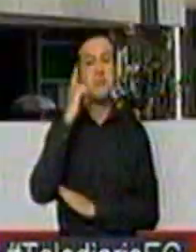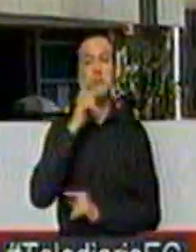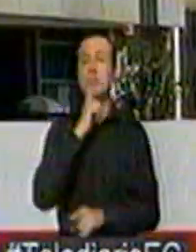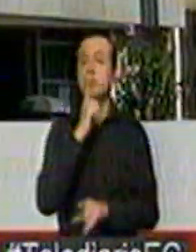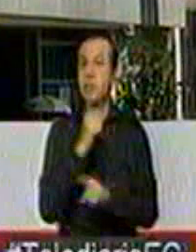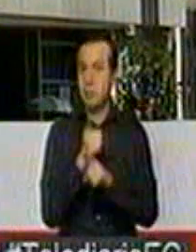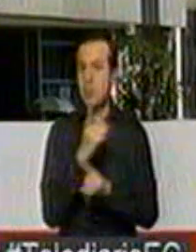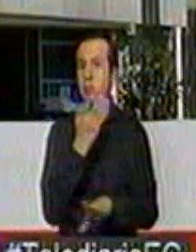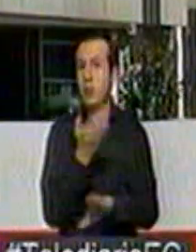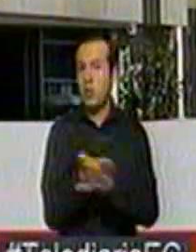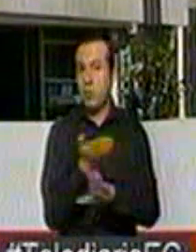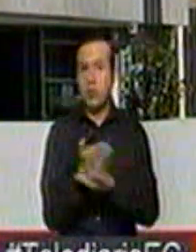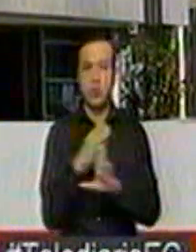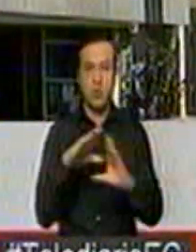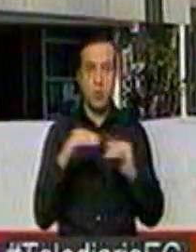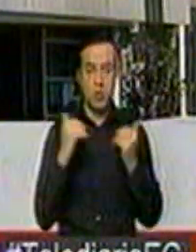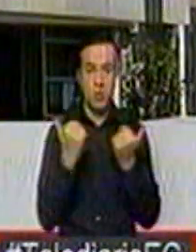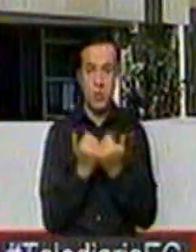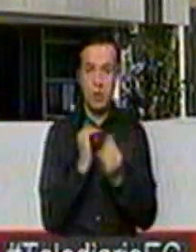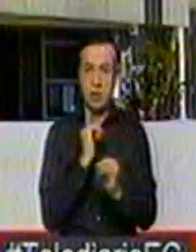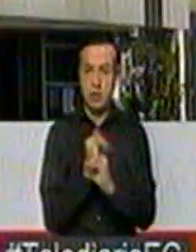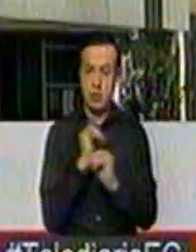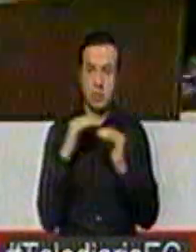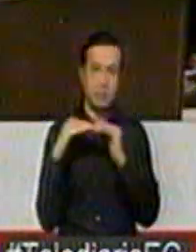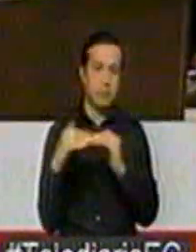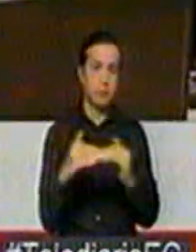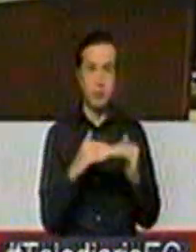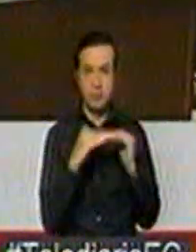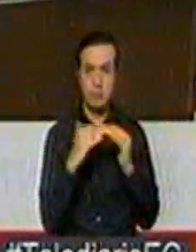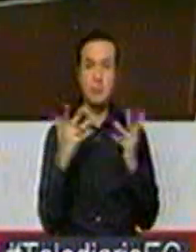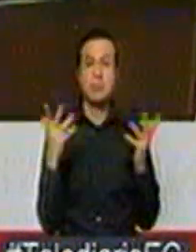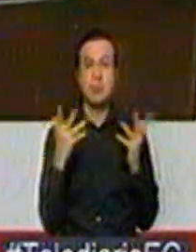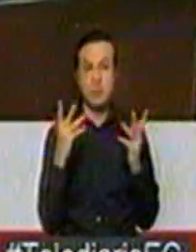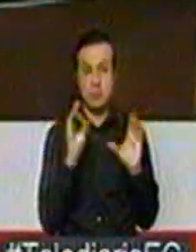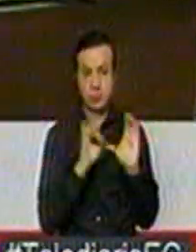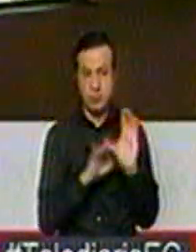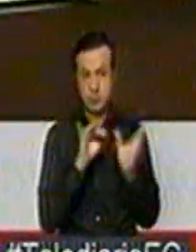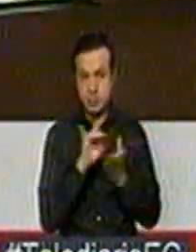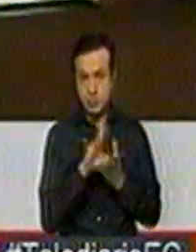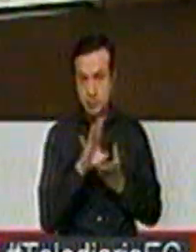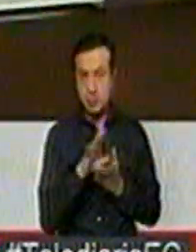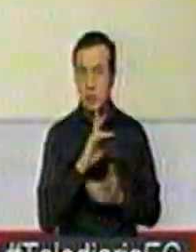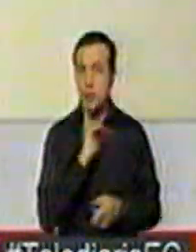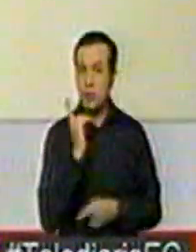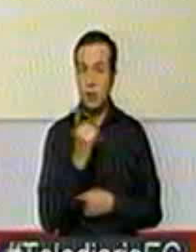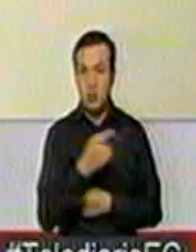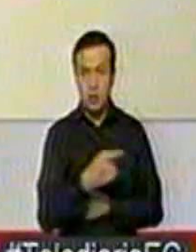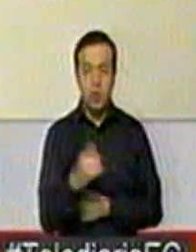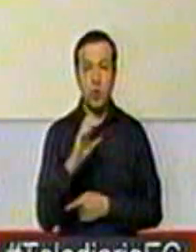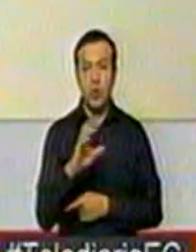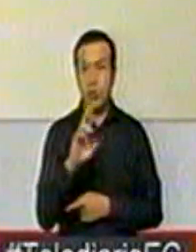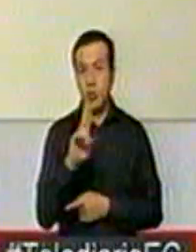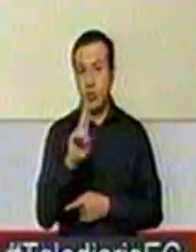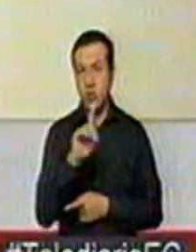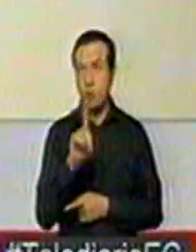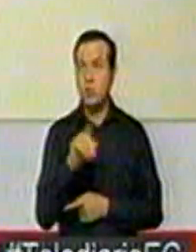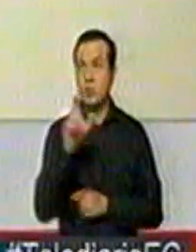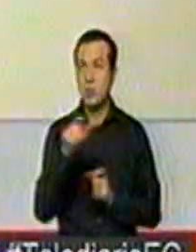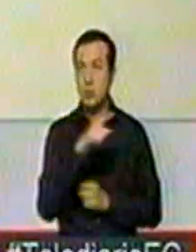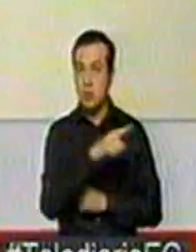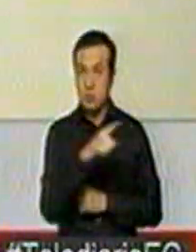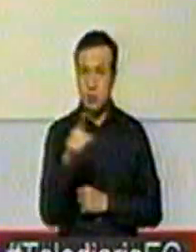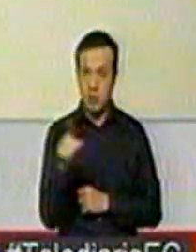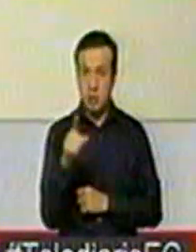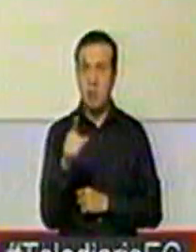propuesta presentada por el Comité para la Institucionalización Democrática para eliminar el organismo, motivo por el cual Cruz solicitó a los actores que impulsan este